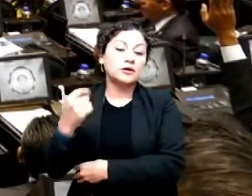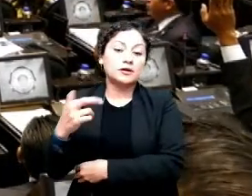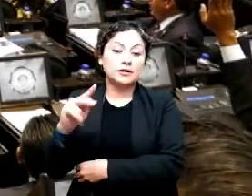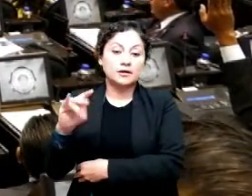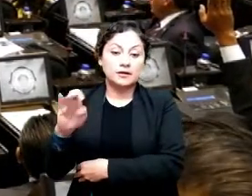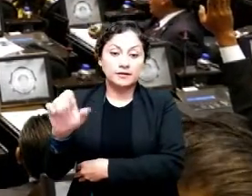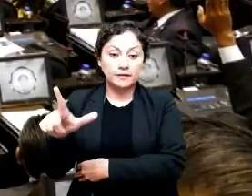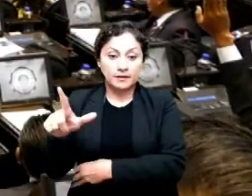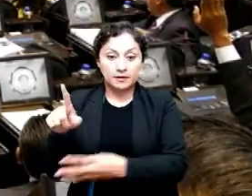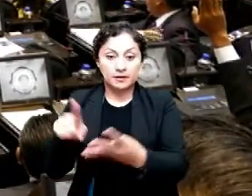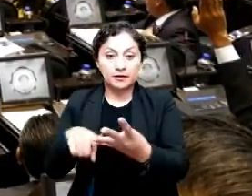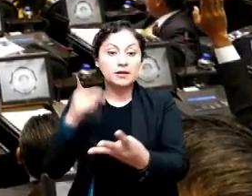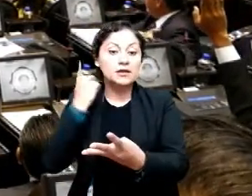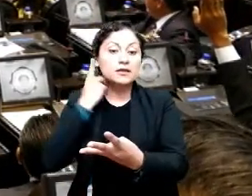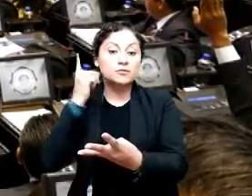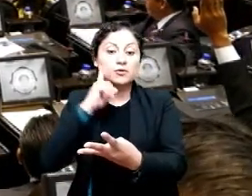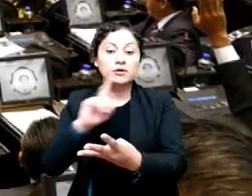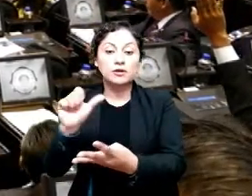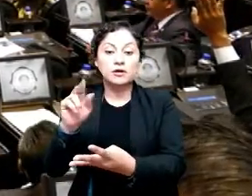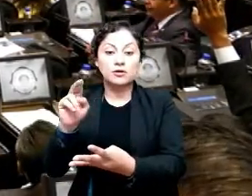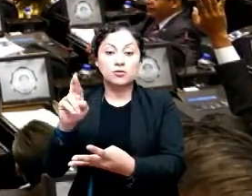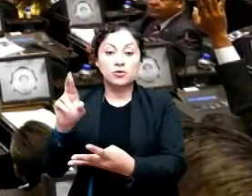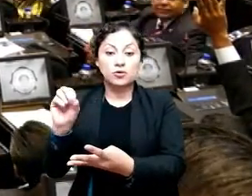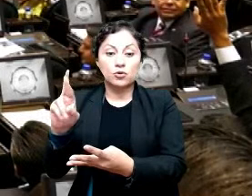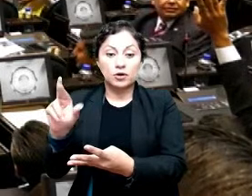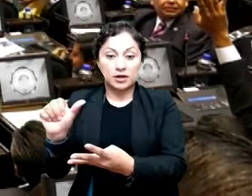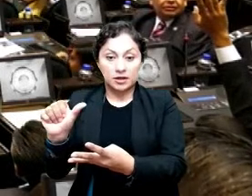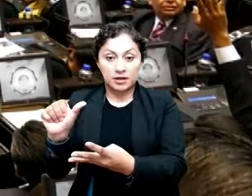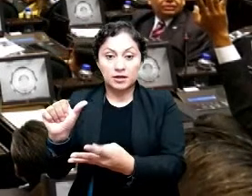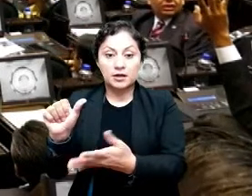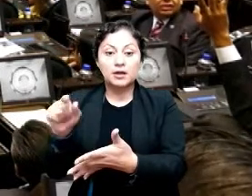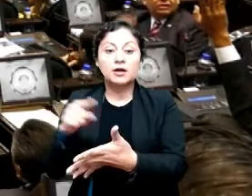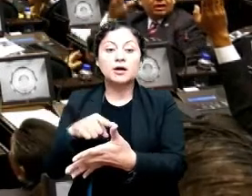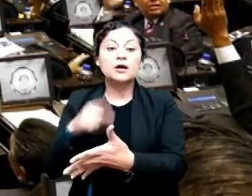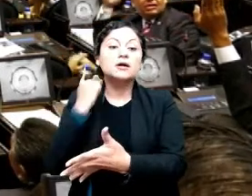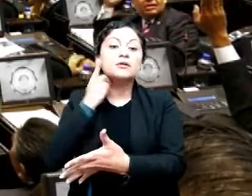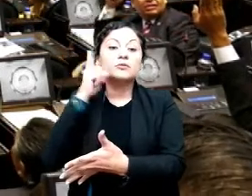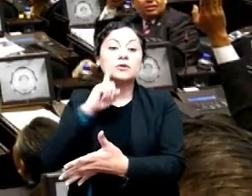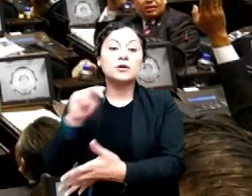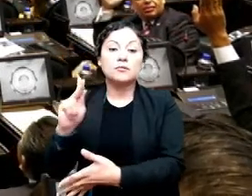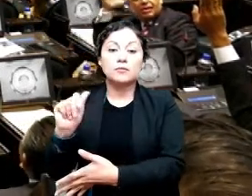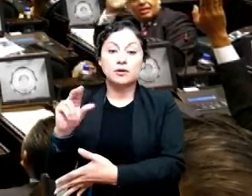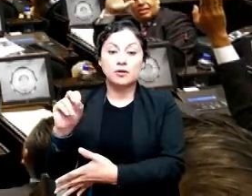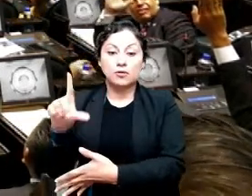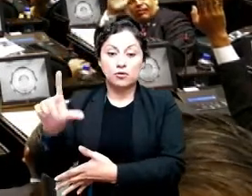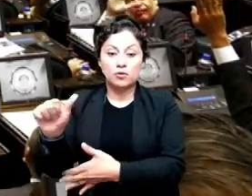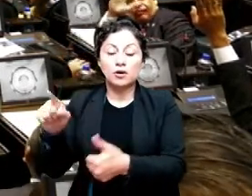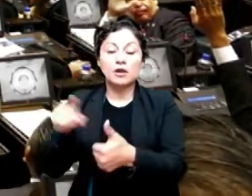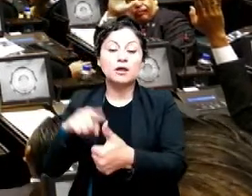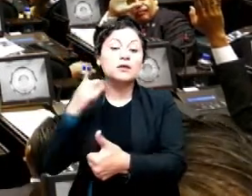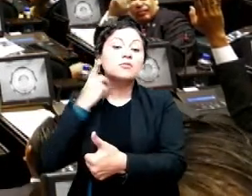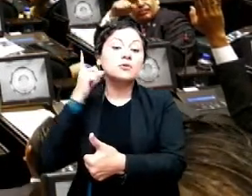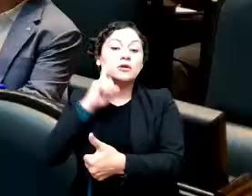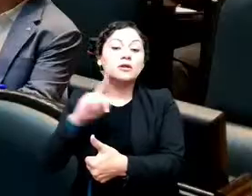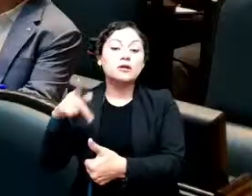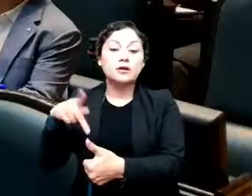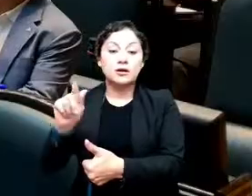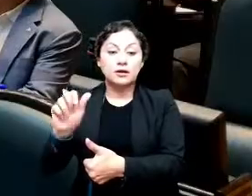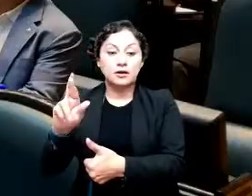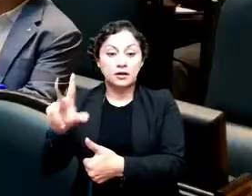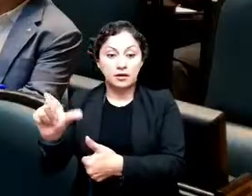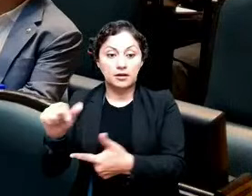diputada Aurora, ¿sí? De la diputada Paola, de la diputada Carla, del